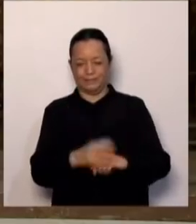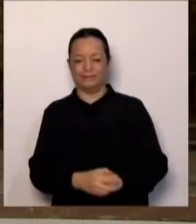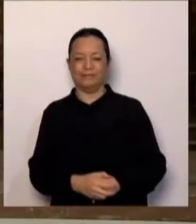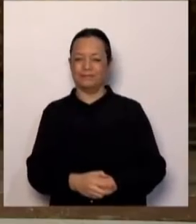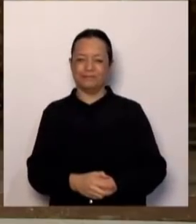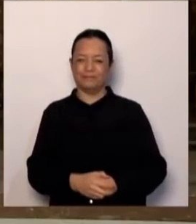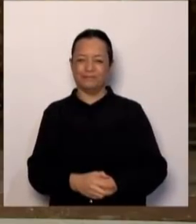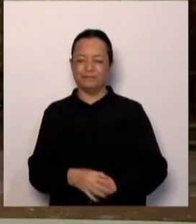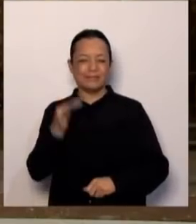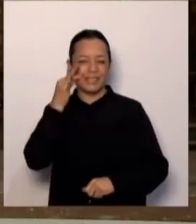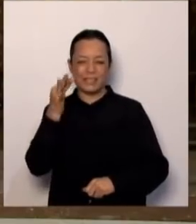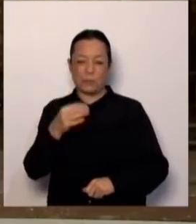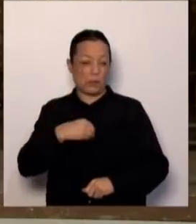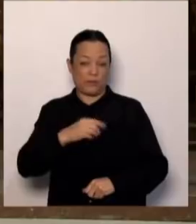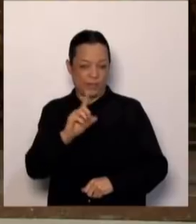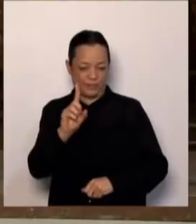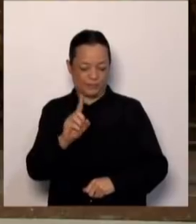Eso no es un testimonio de fe.